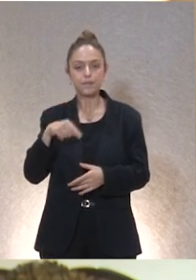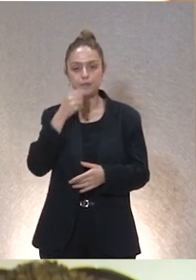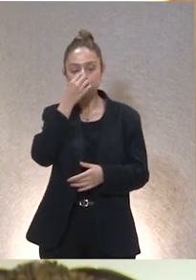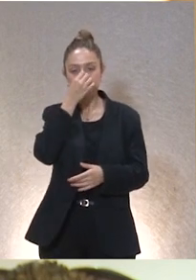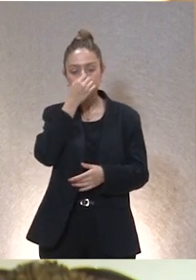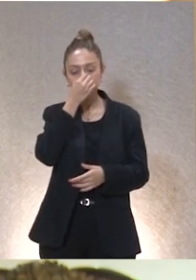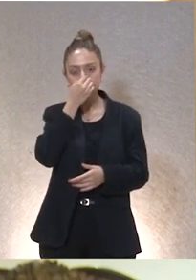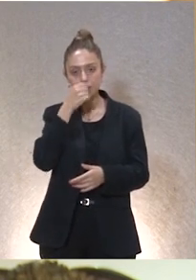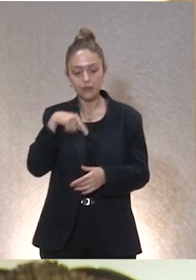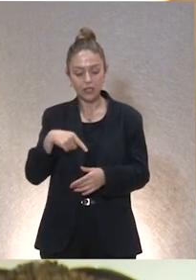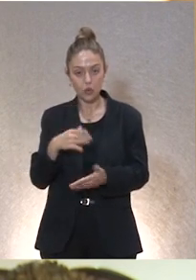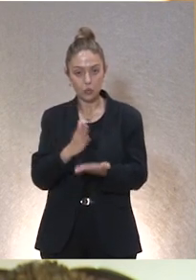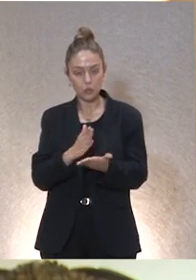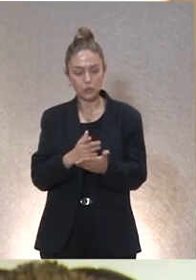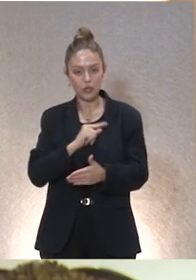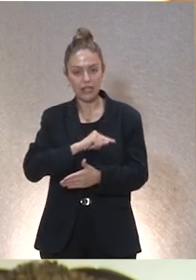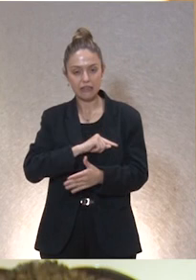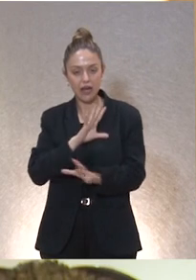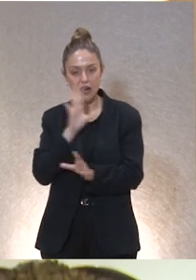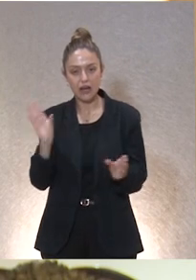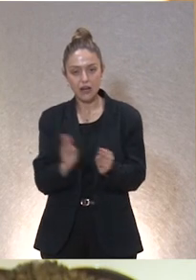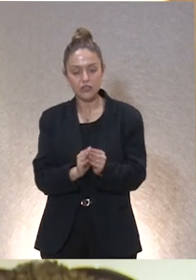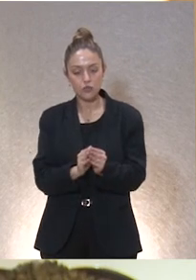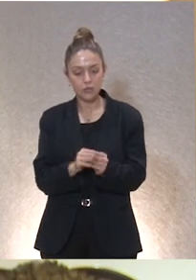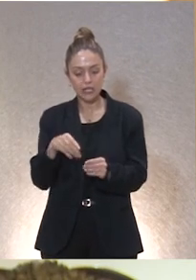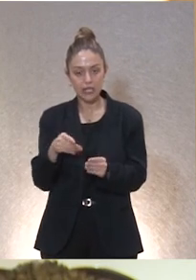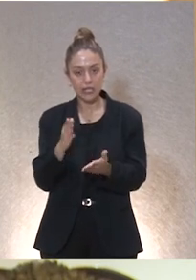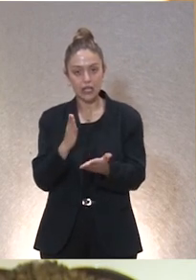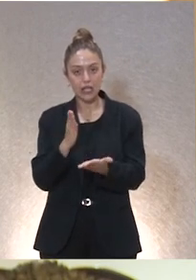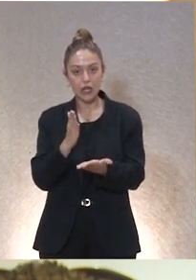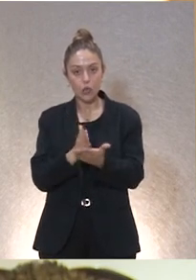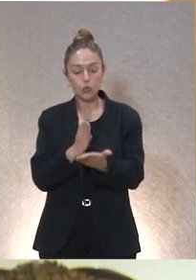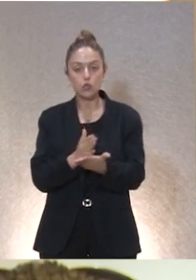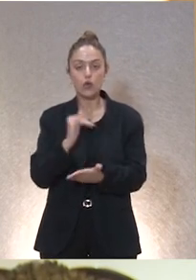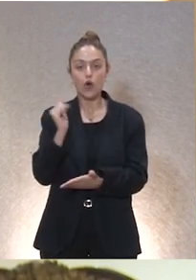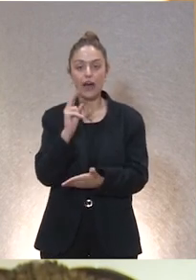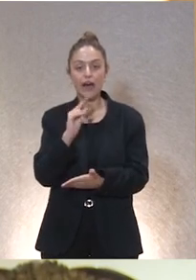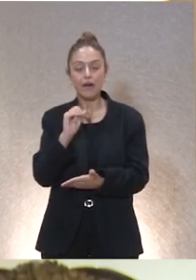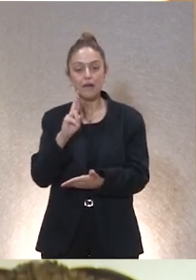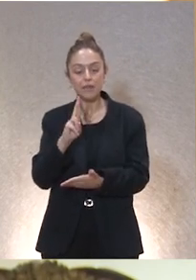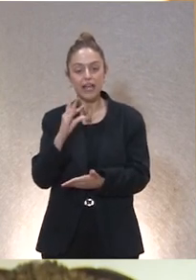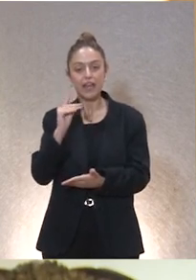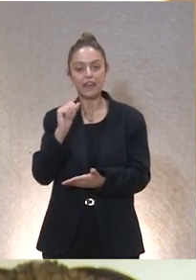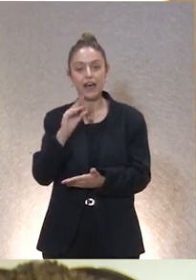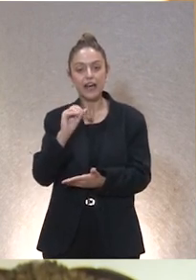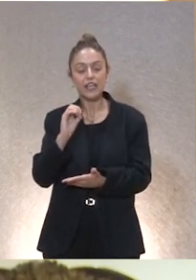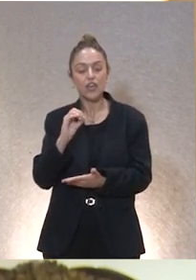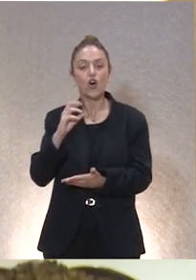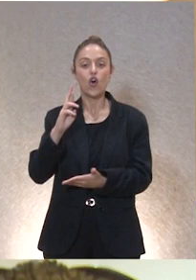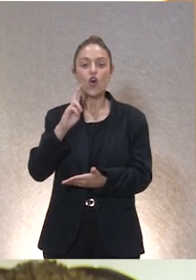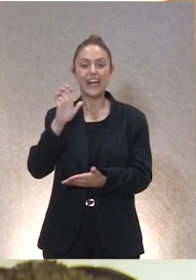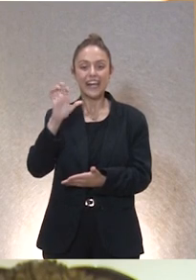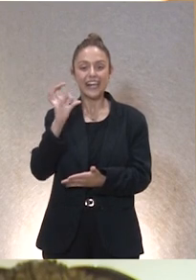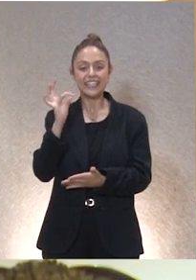curso de ética que os hablaba que impartía este periodista colombiano dar Restrepo es una autoridad en estos